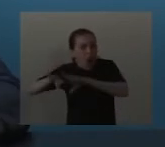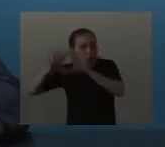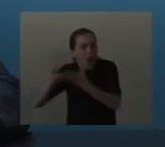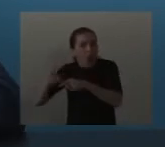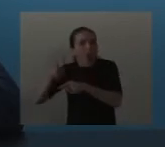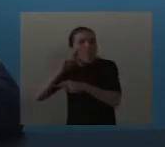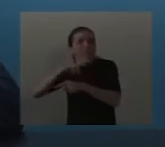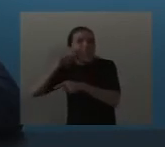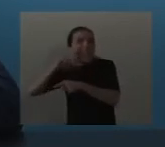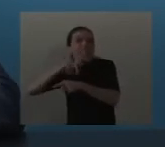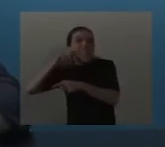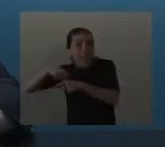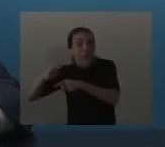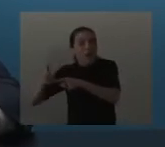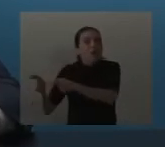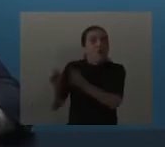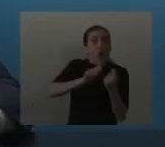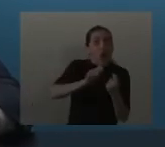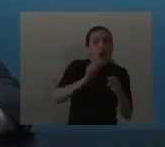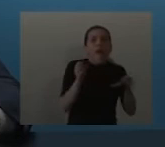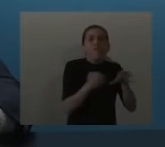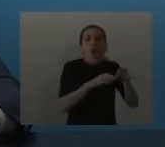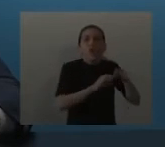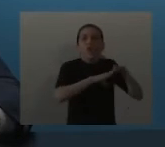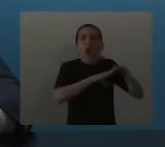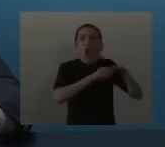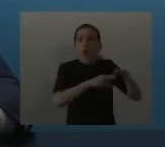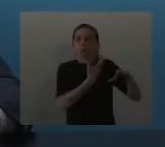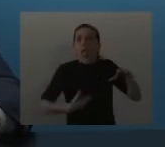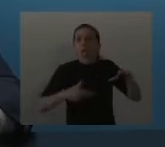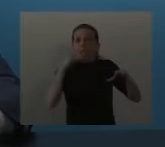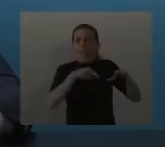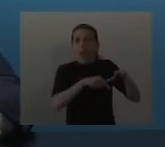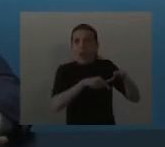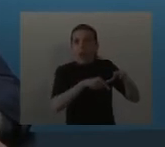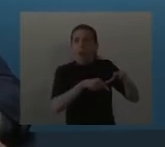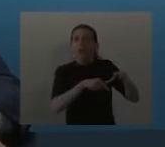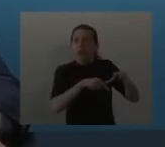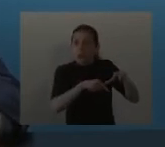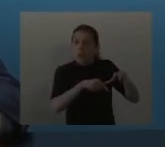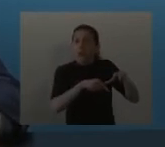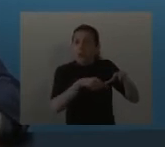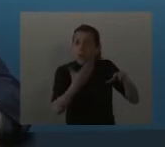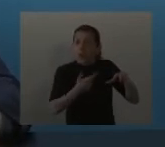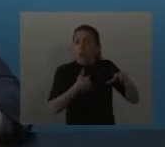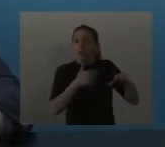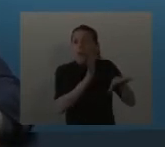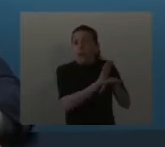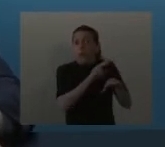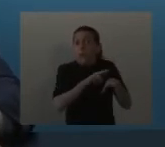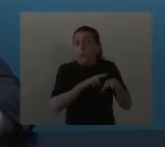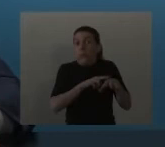la empresa. En muchos planos, en el plano del trabajo, en el plano de la producción nacional, en el